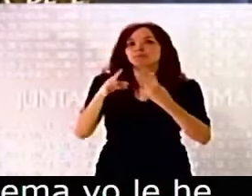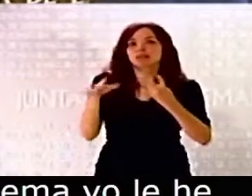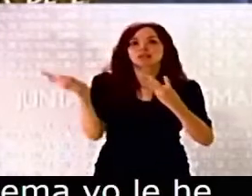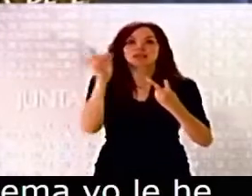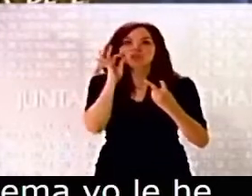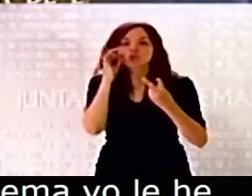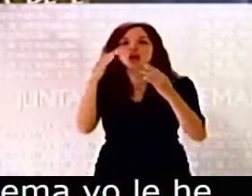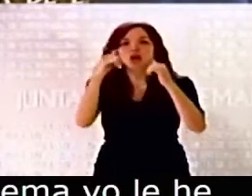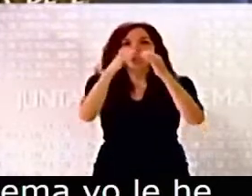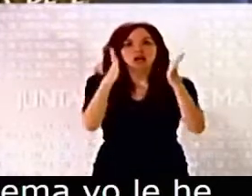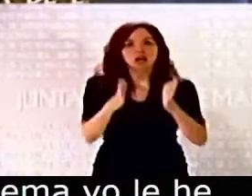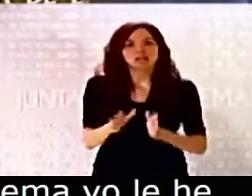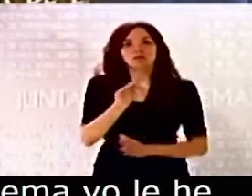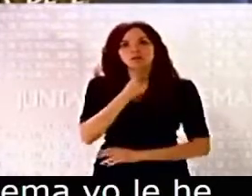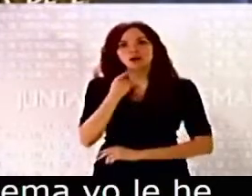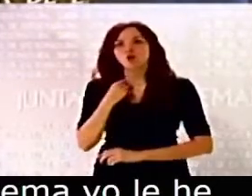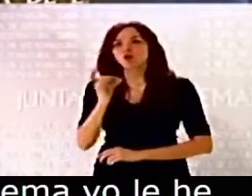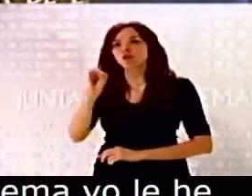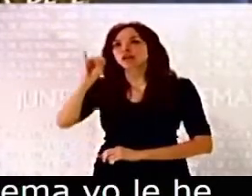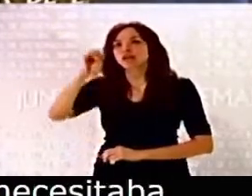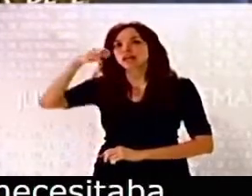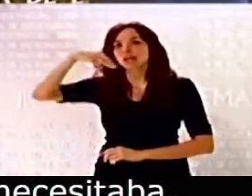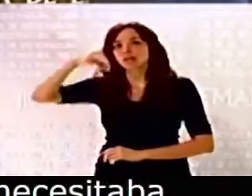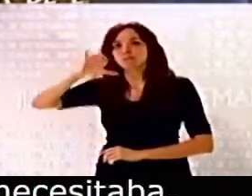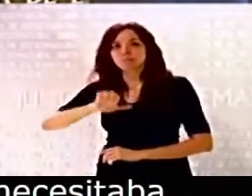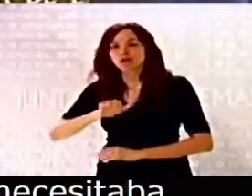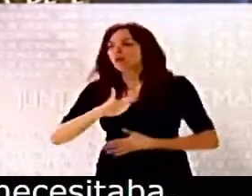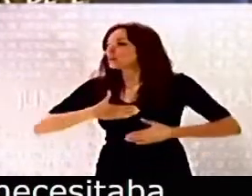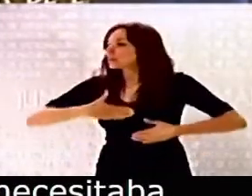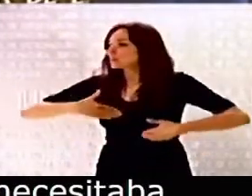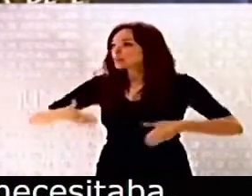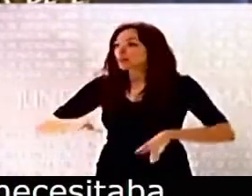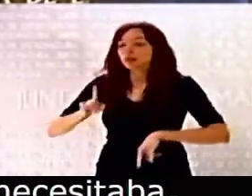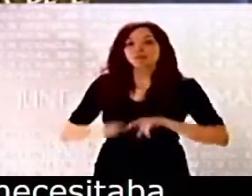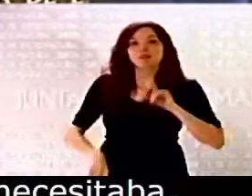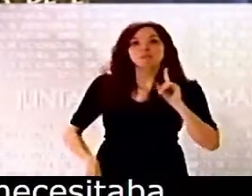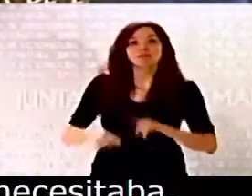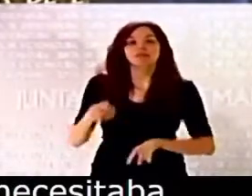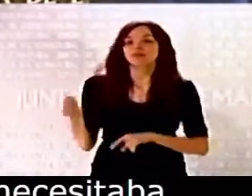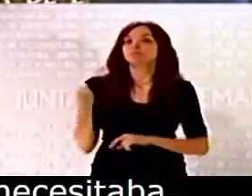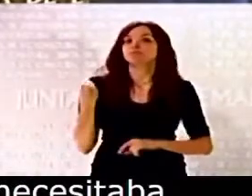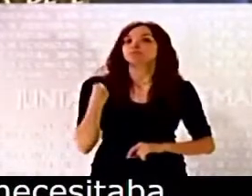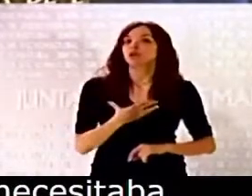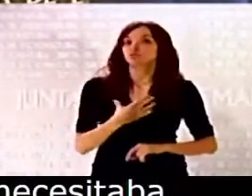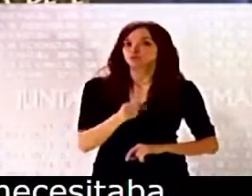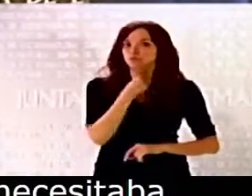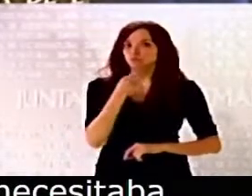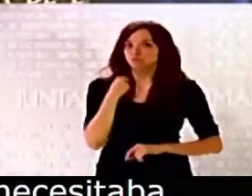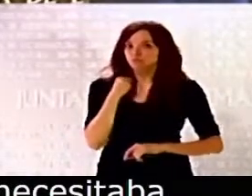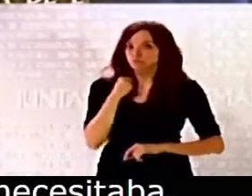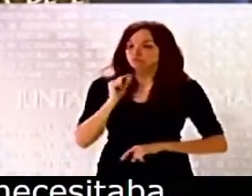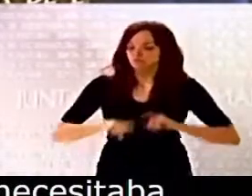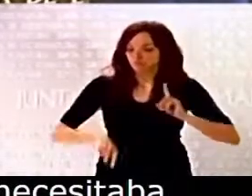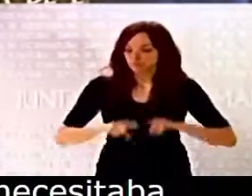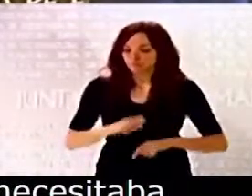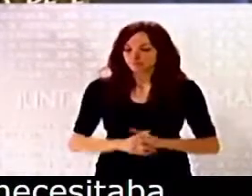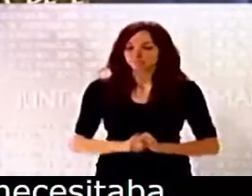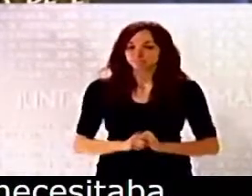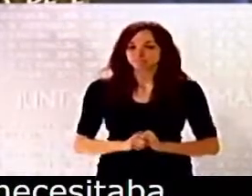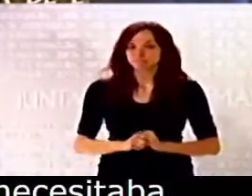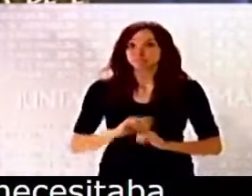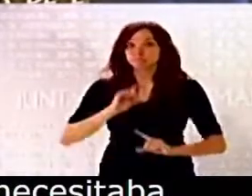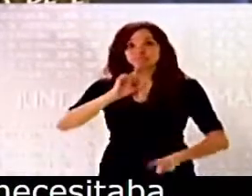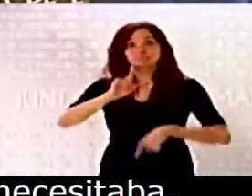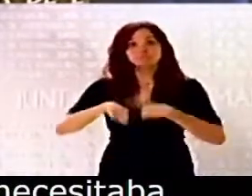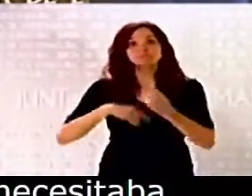Badajoz, funcionarios del IME, al servicio de lo que demandaba el Ayuntamiento de Badajoz. Y esto, en una ronda de visitas que he